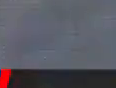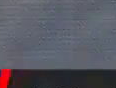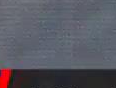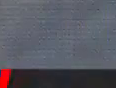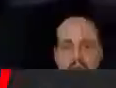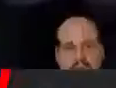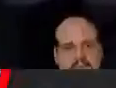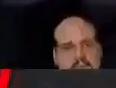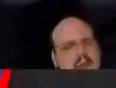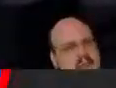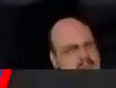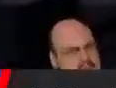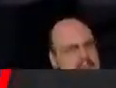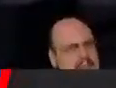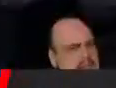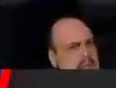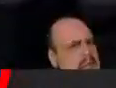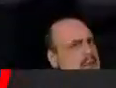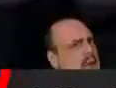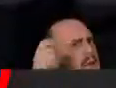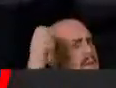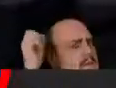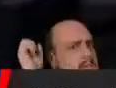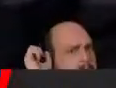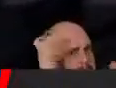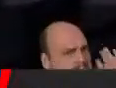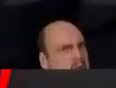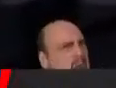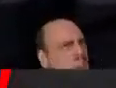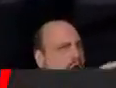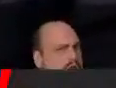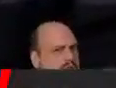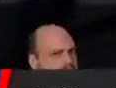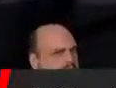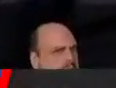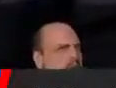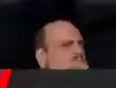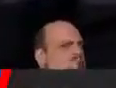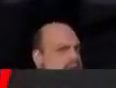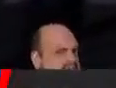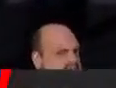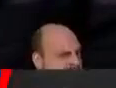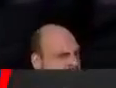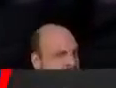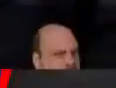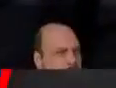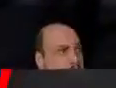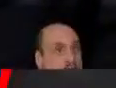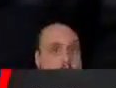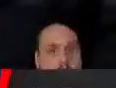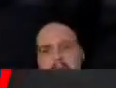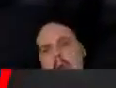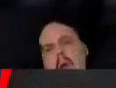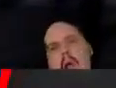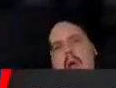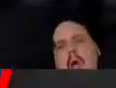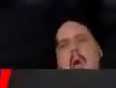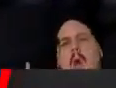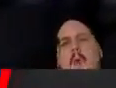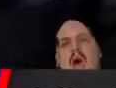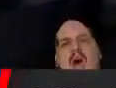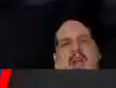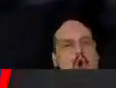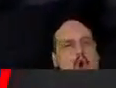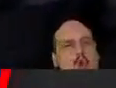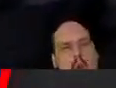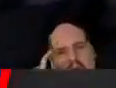mimoso ley llega hasta acá hablando contra la casta no es casta pero hace alianzas con barrio nuevo no es casta pero le